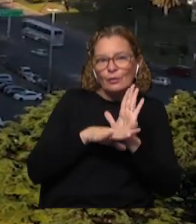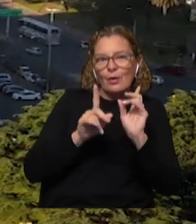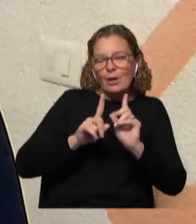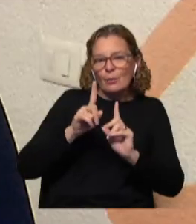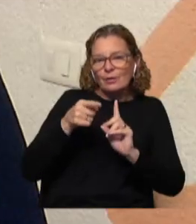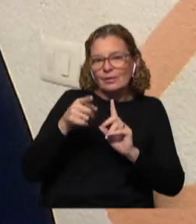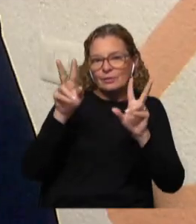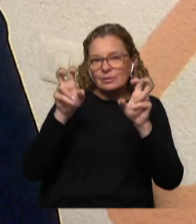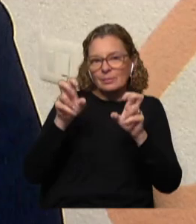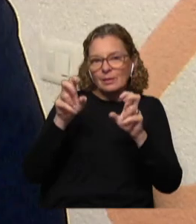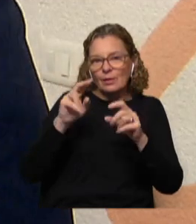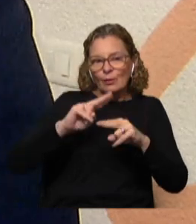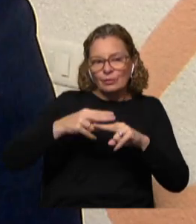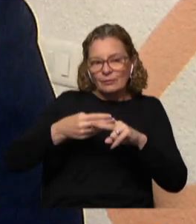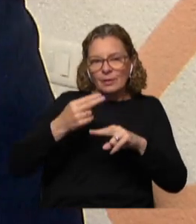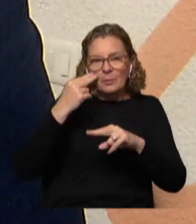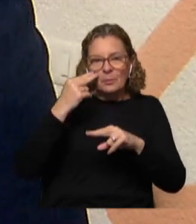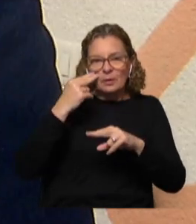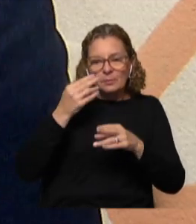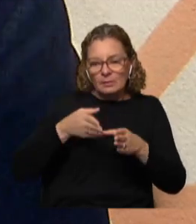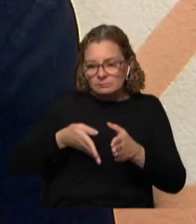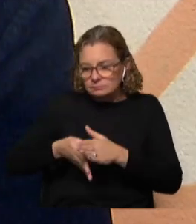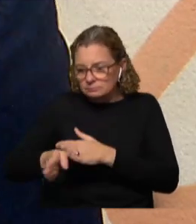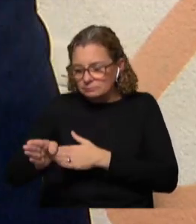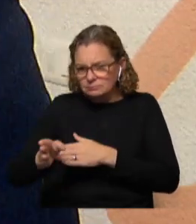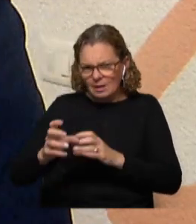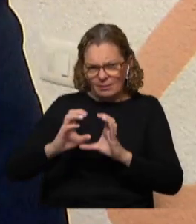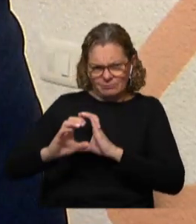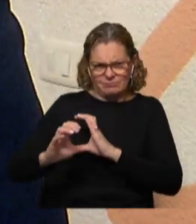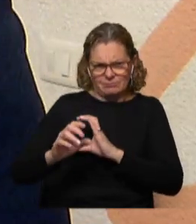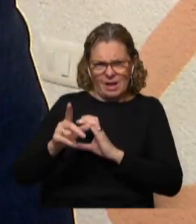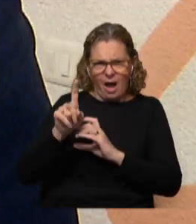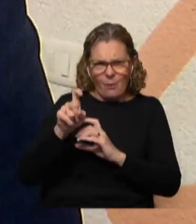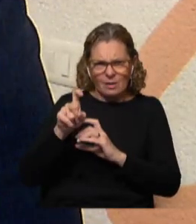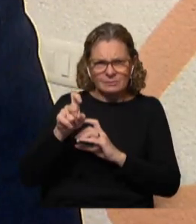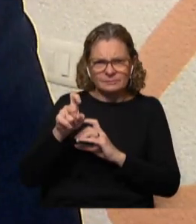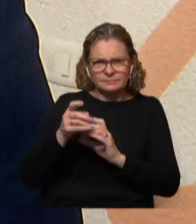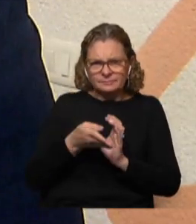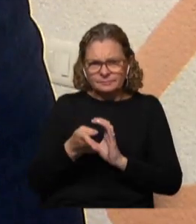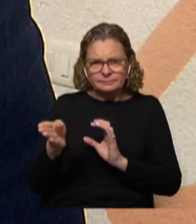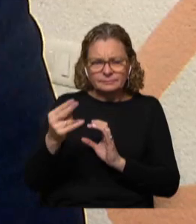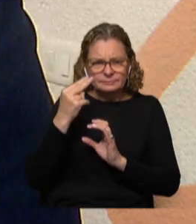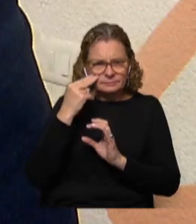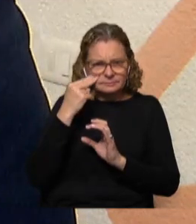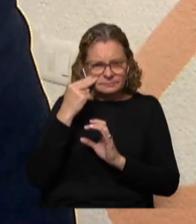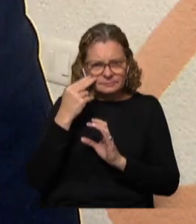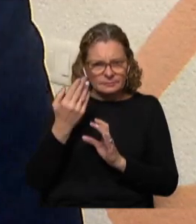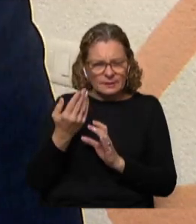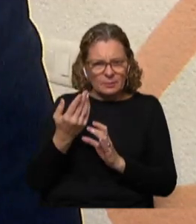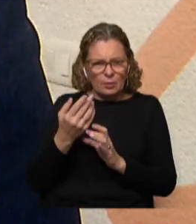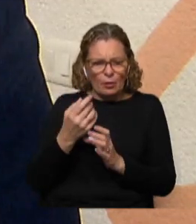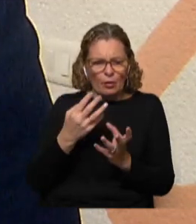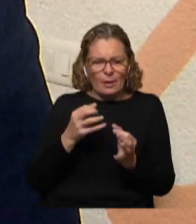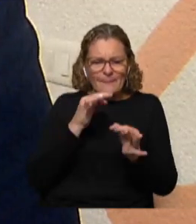estas cuestiones. Sigue siendo delito la desviación de cursos de ríos, etcétera, con razones que no estén debidamente